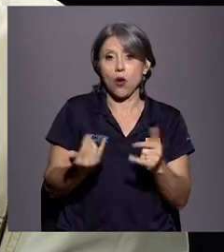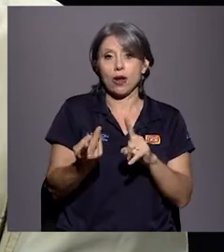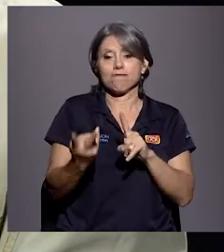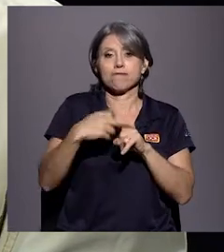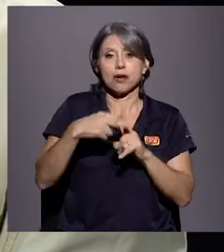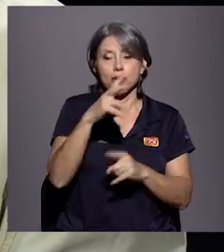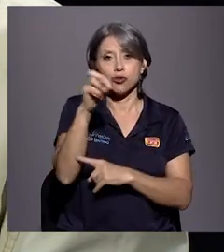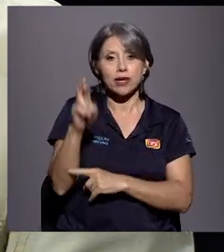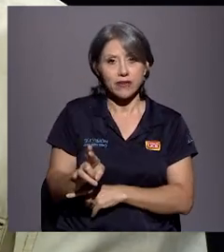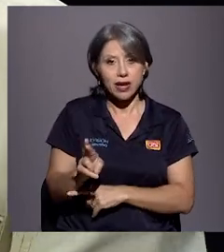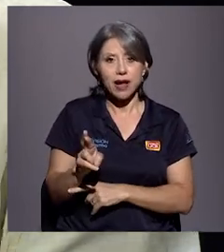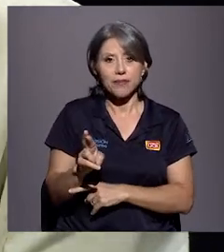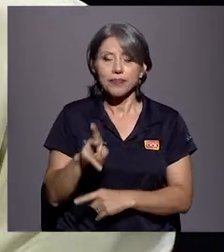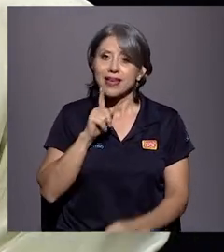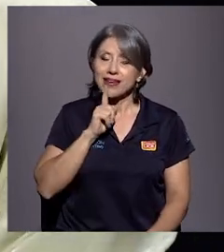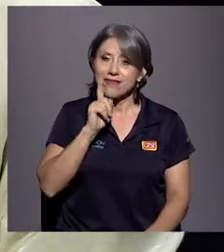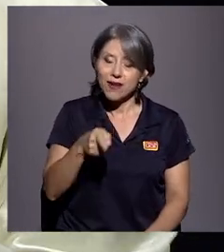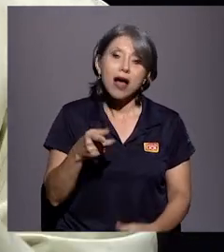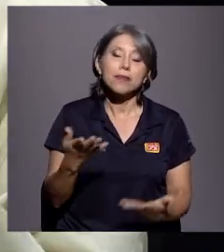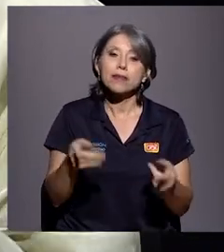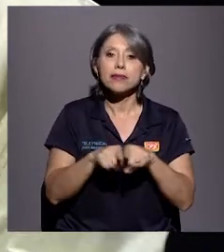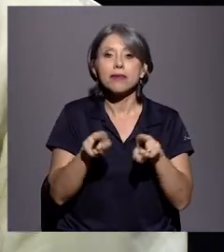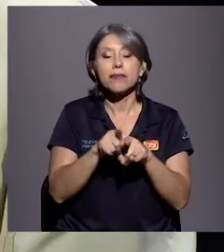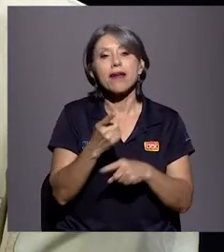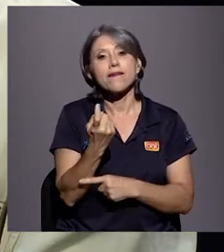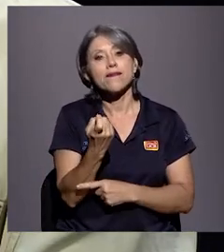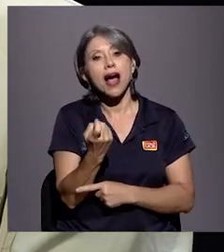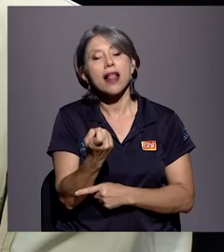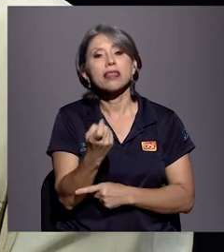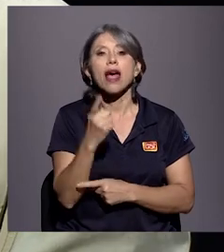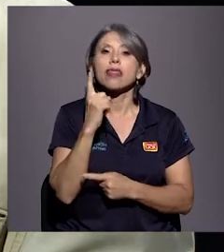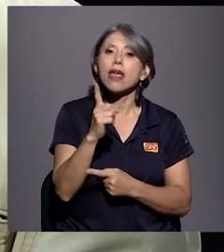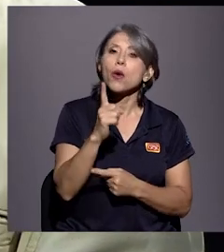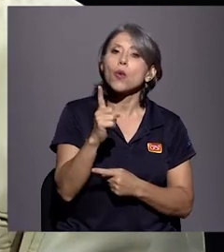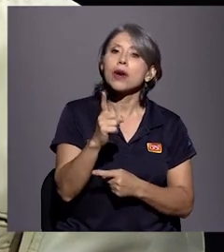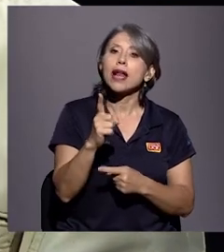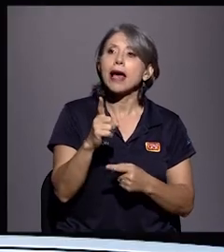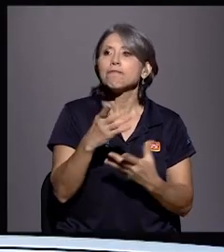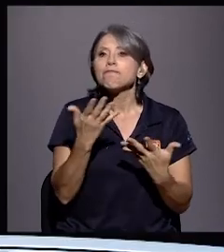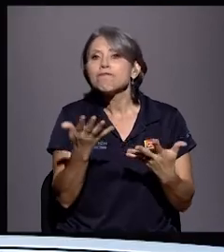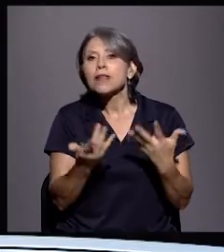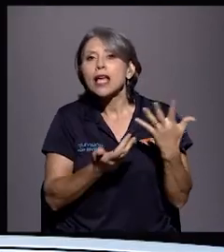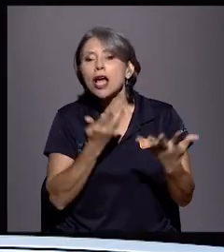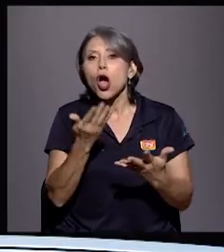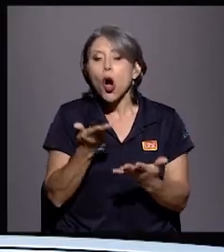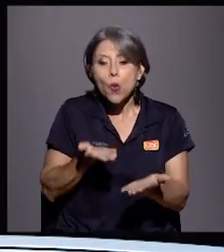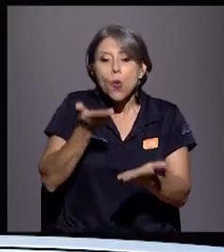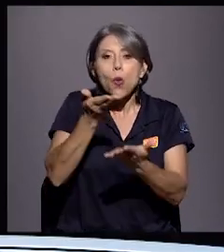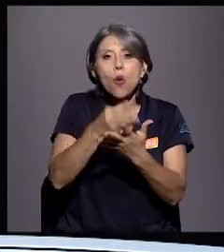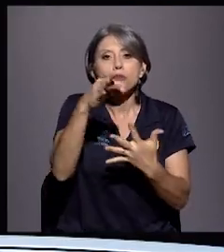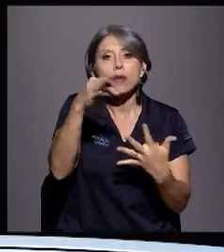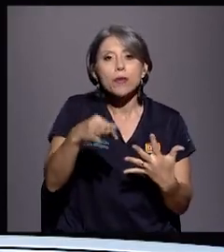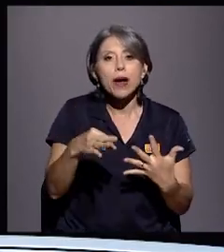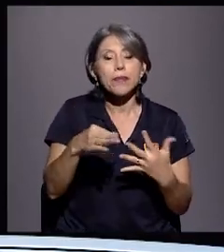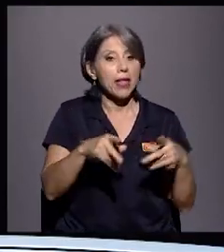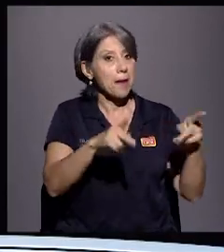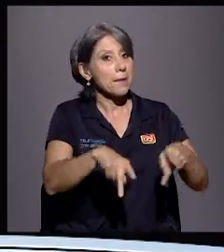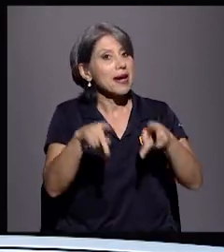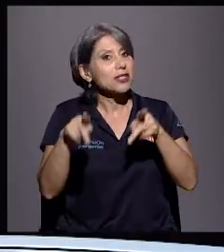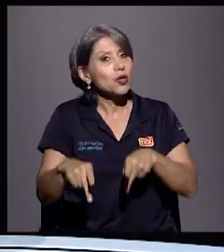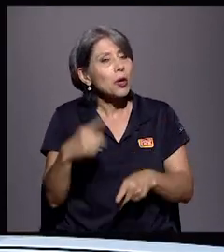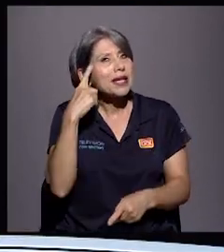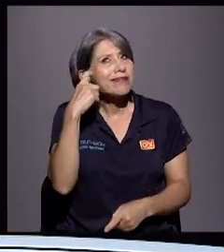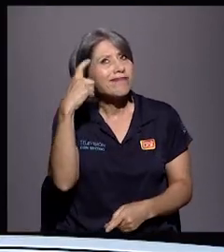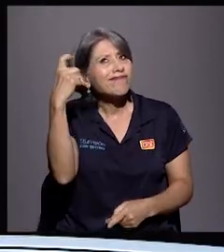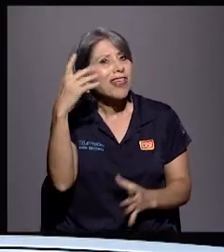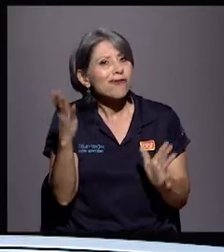Costa Rica, y realmente, por otro lado, la falta de una narrativa de alternativa. Hay una pérdida en la ilusión de las personas, y